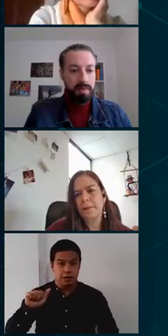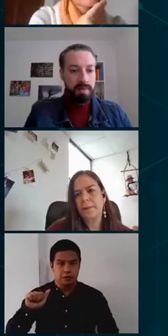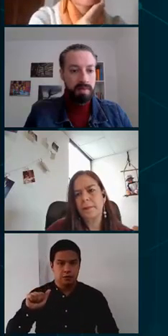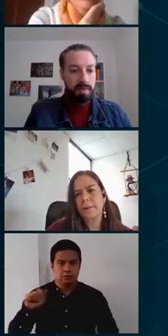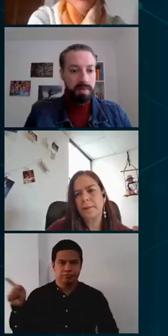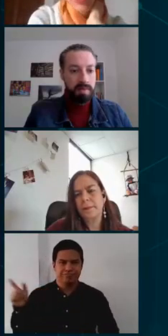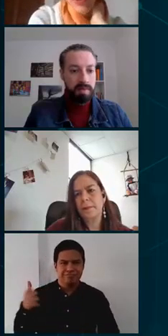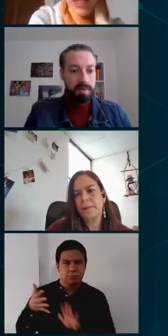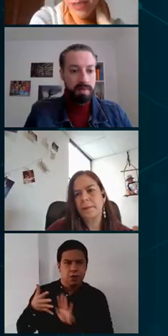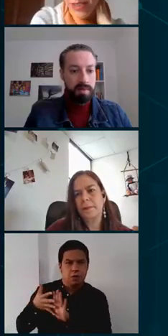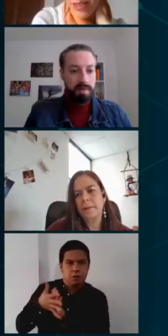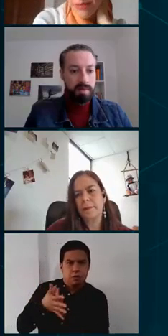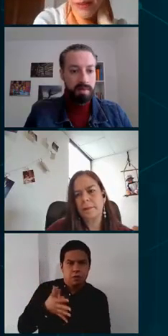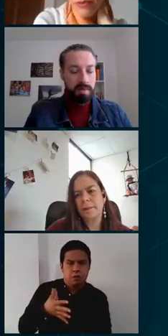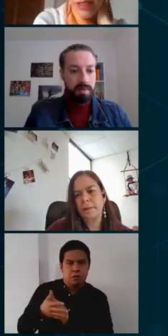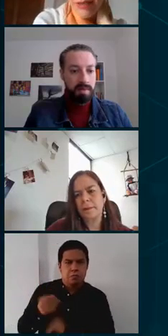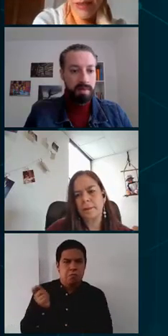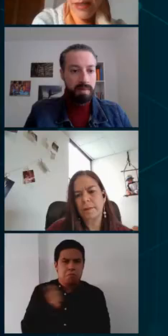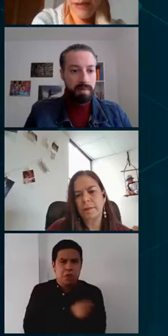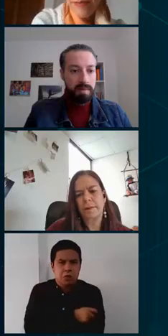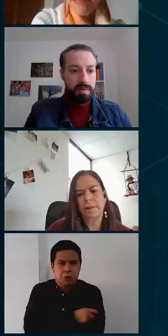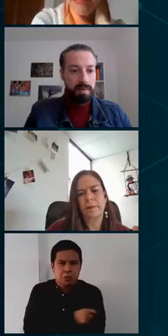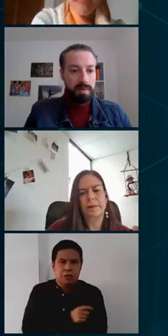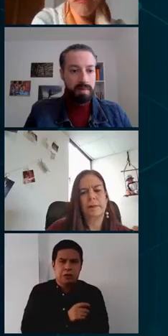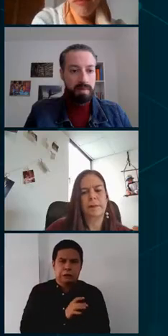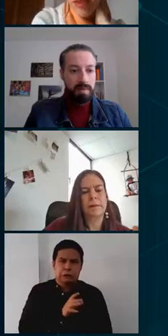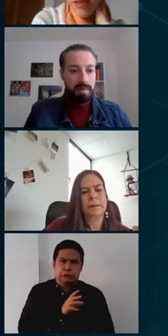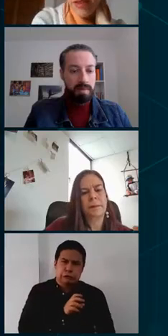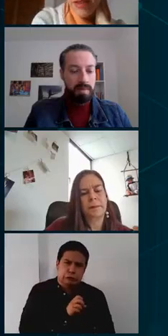lo que dijo Dina Luz de las vacunas, mi siguiente pregunta sea,